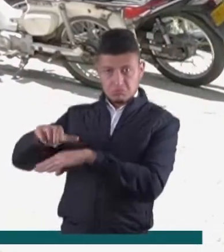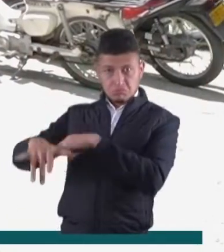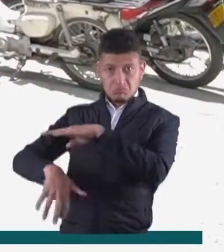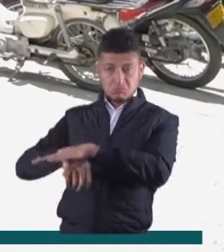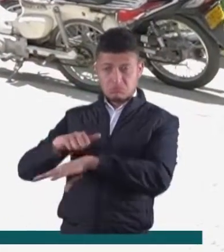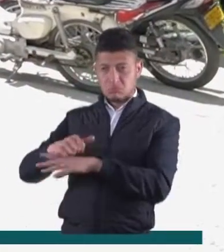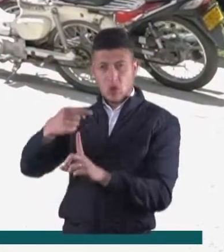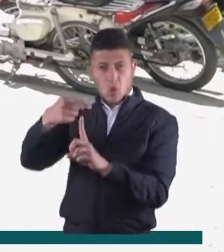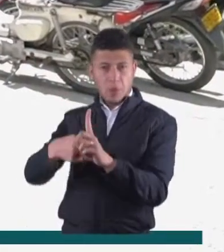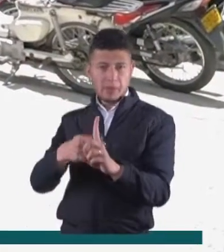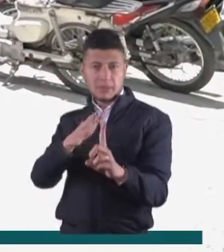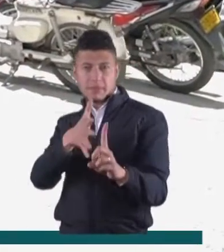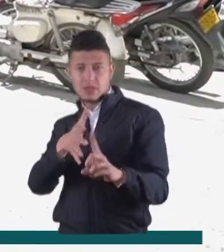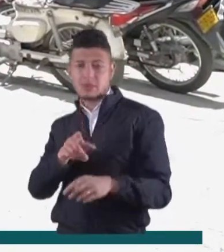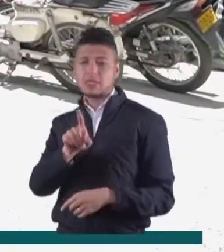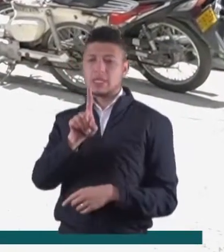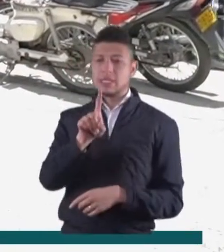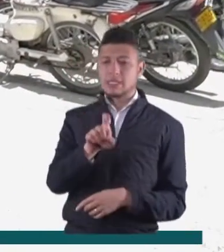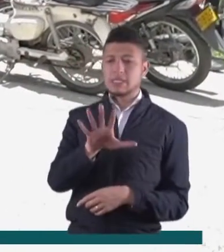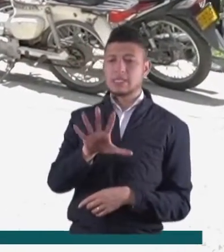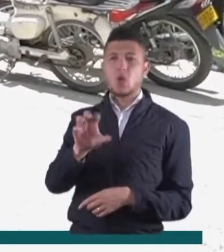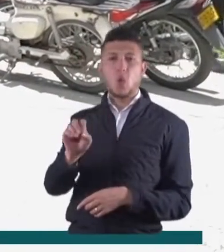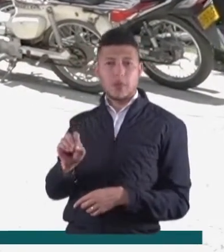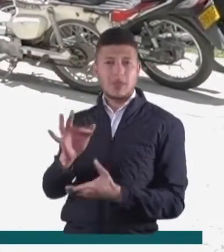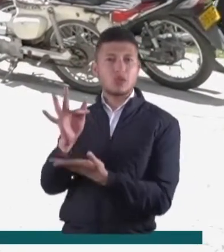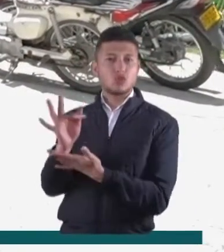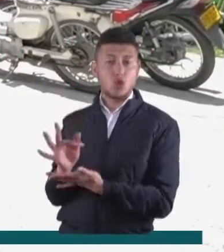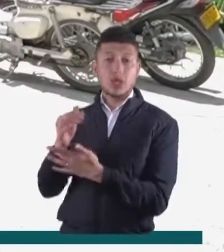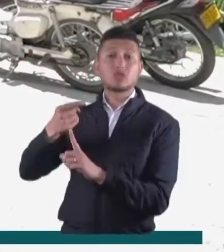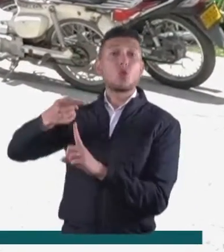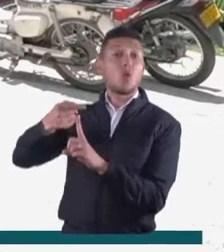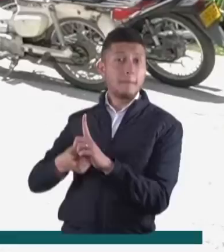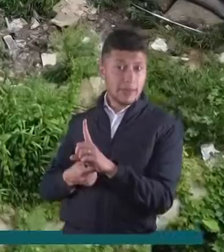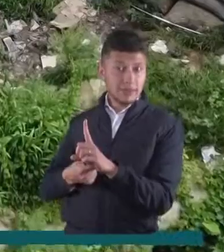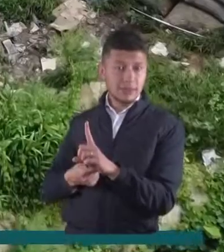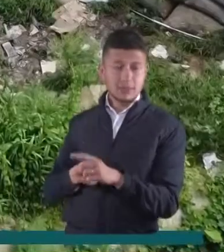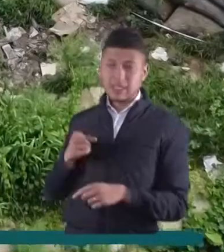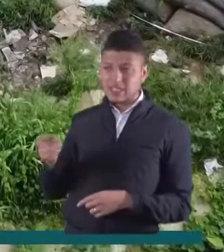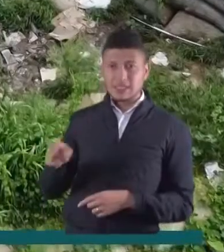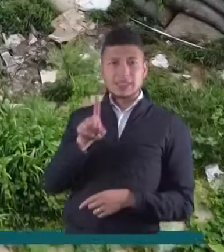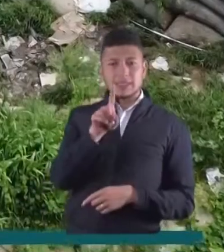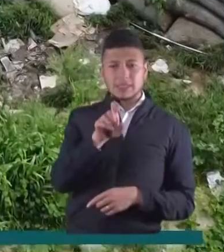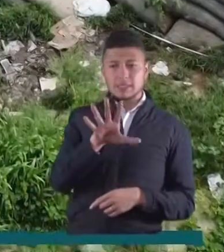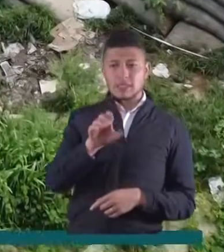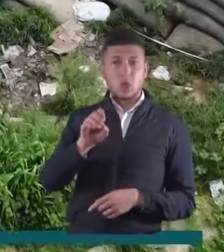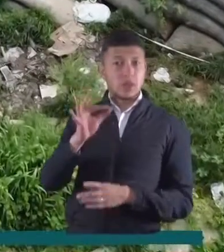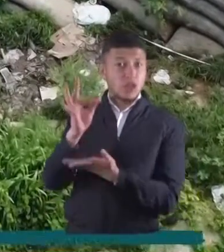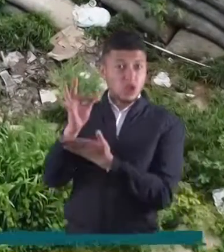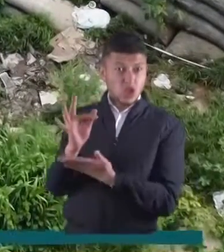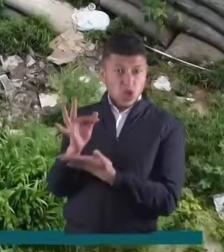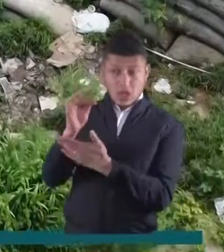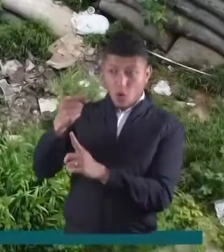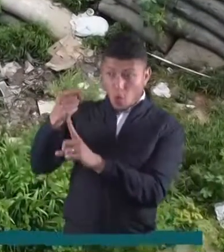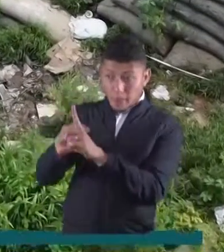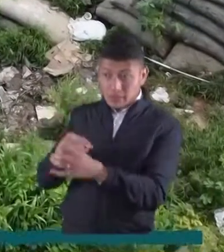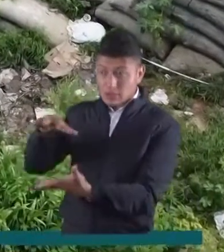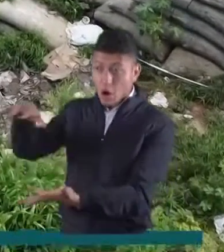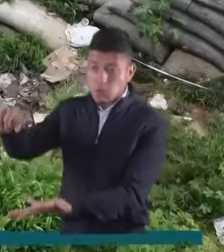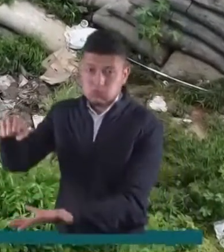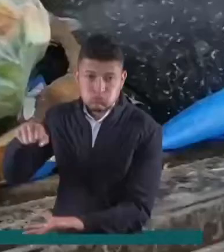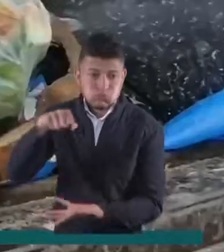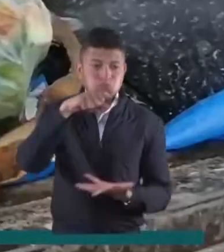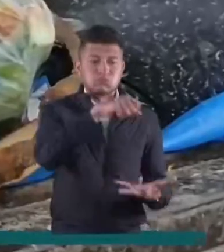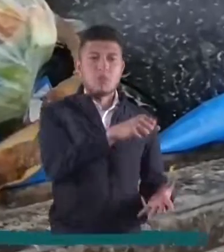mensualmente alrededor de 650 toneladas estas 650 toneladas son